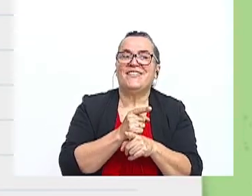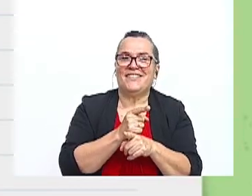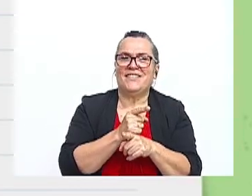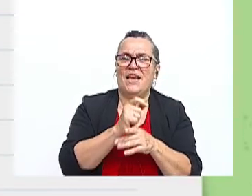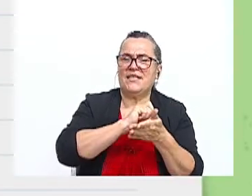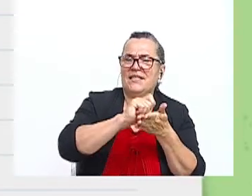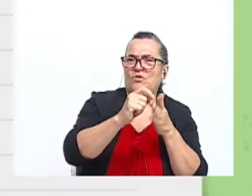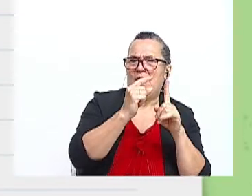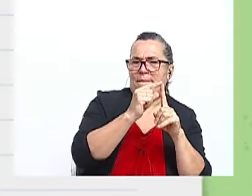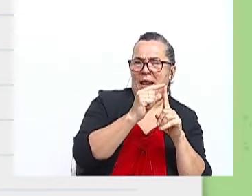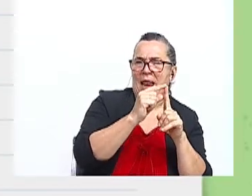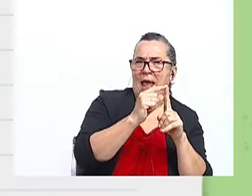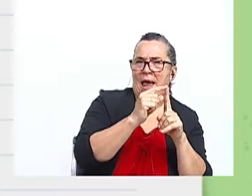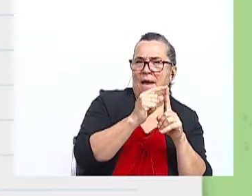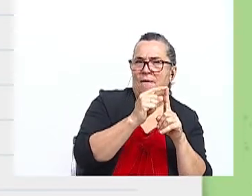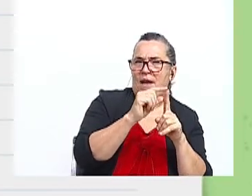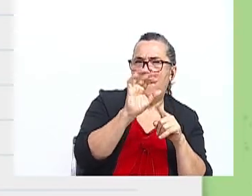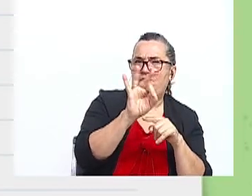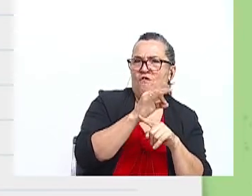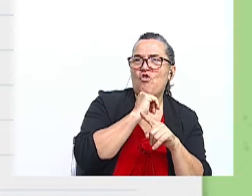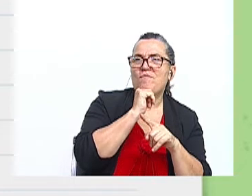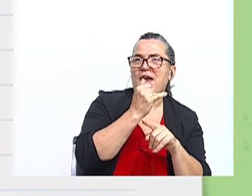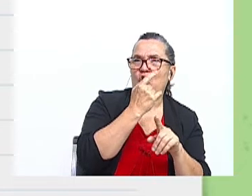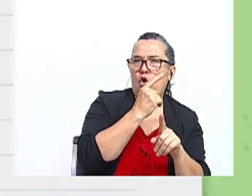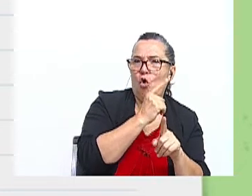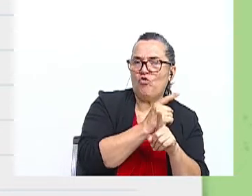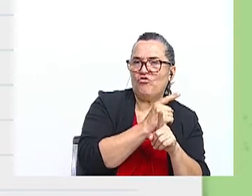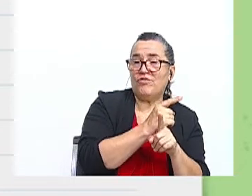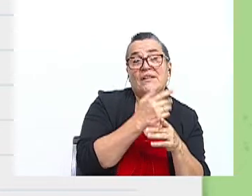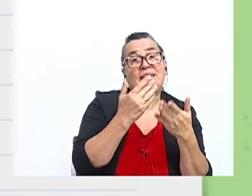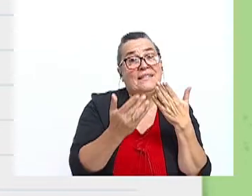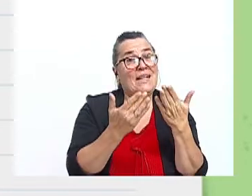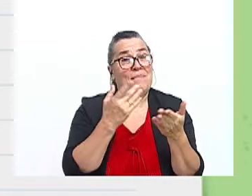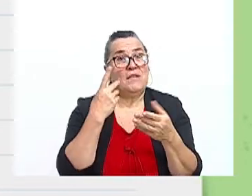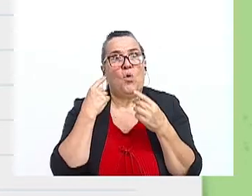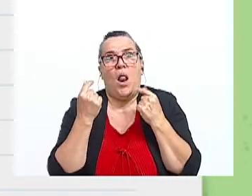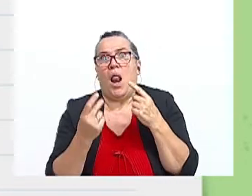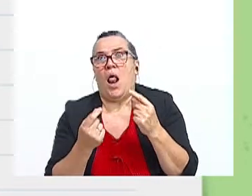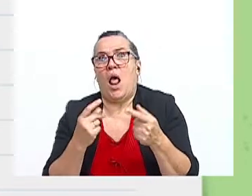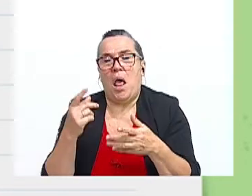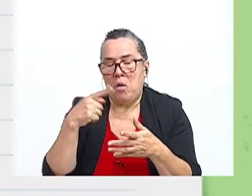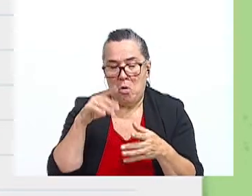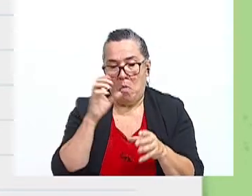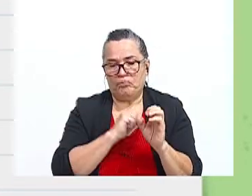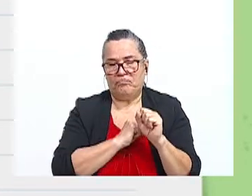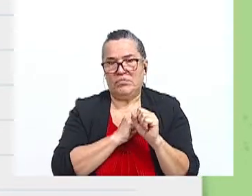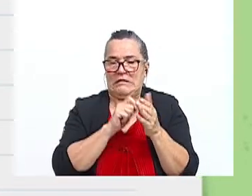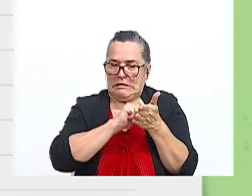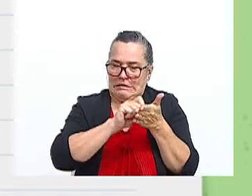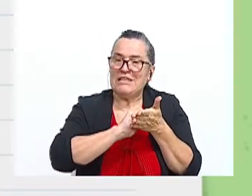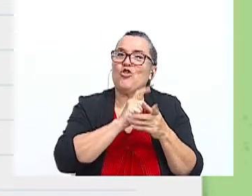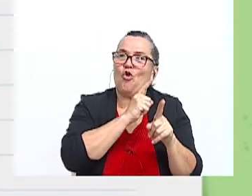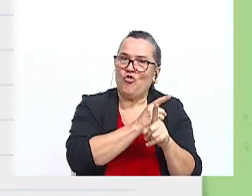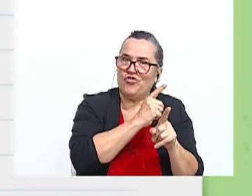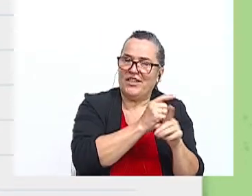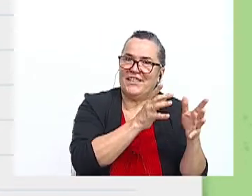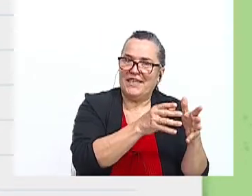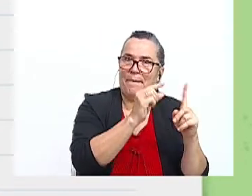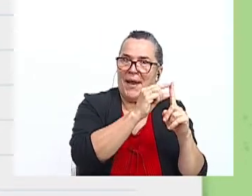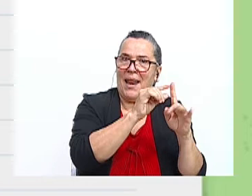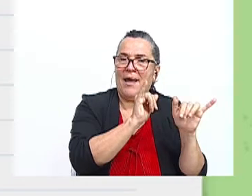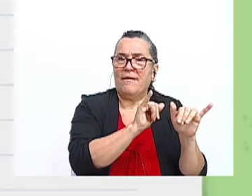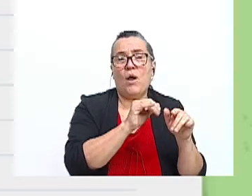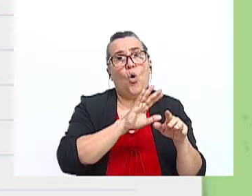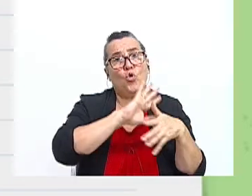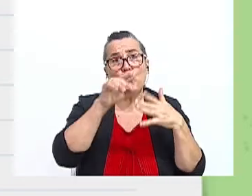escribí una palabra de manera incorrecta, que tal vez por la premura no me di cuenta. O si todas